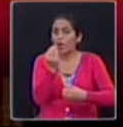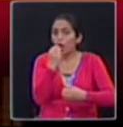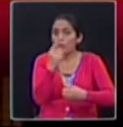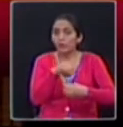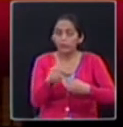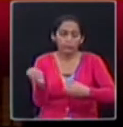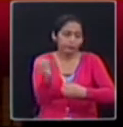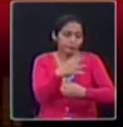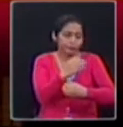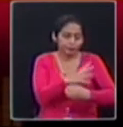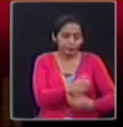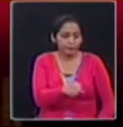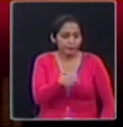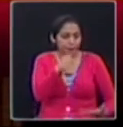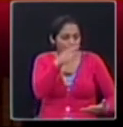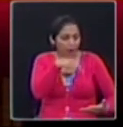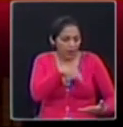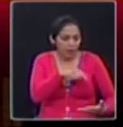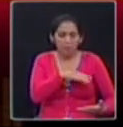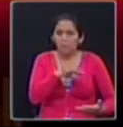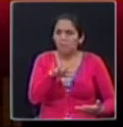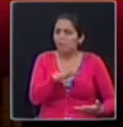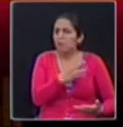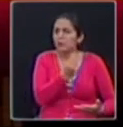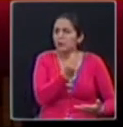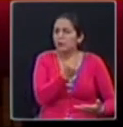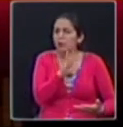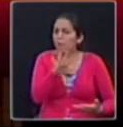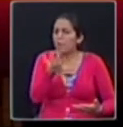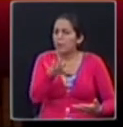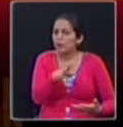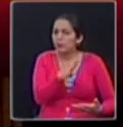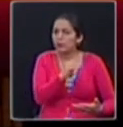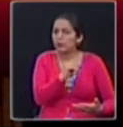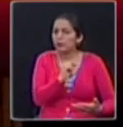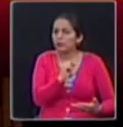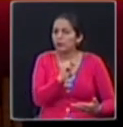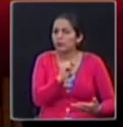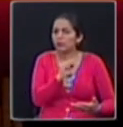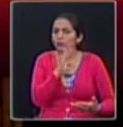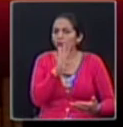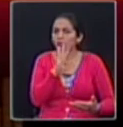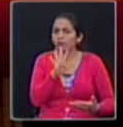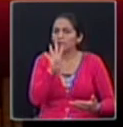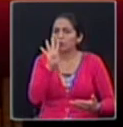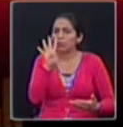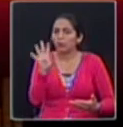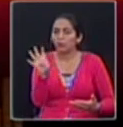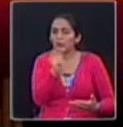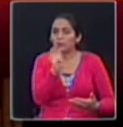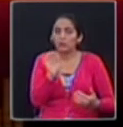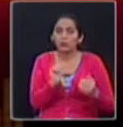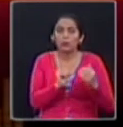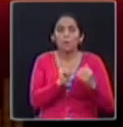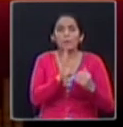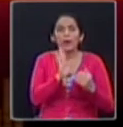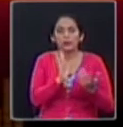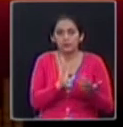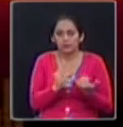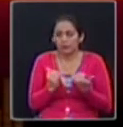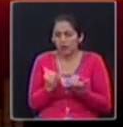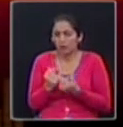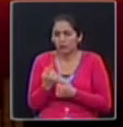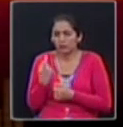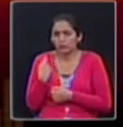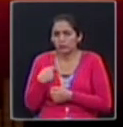ejemplo, en el 2006 era la canasta básica estaba en $447, hoy mientras el salario básico